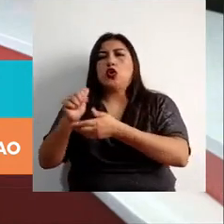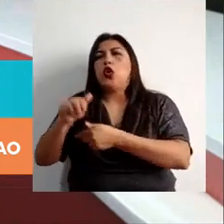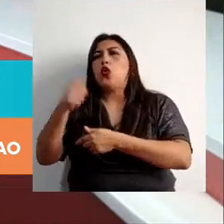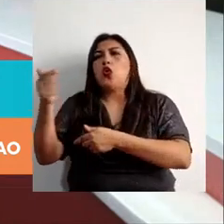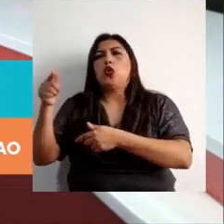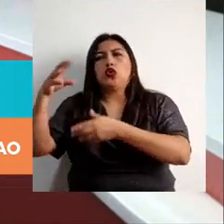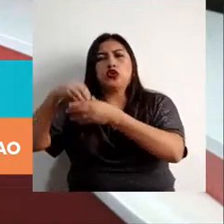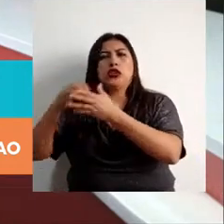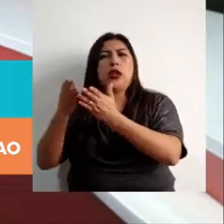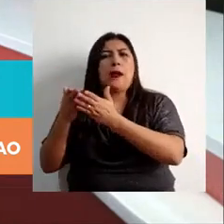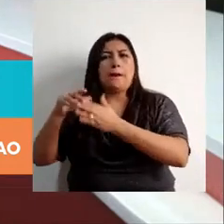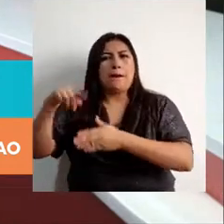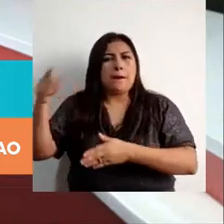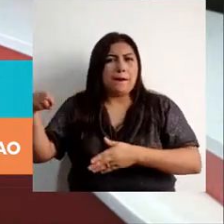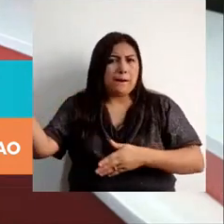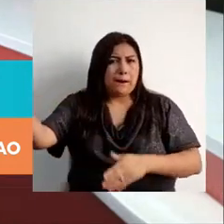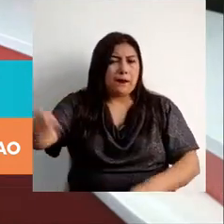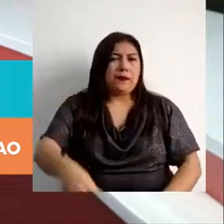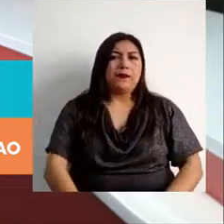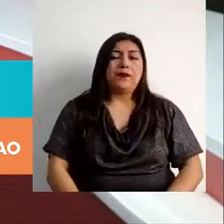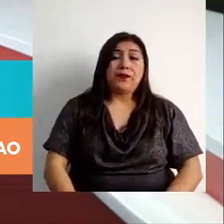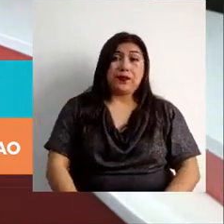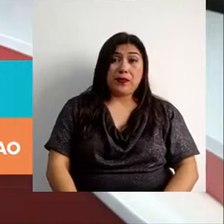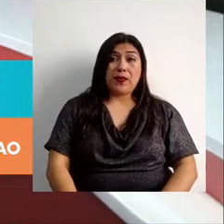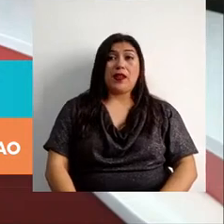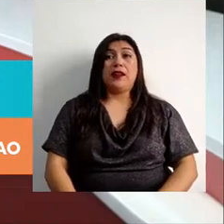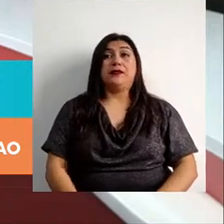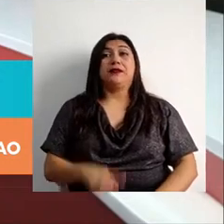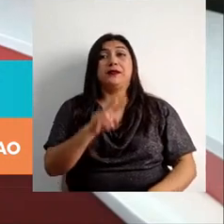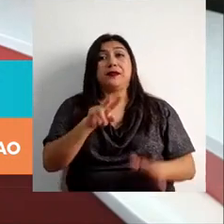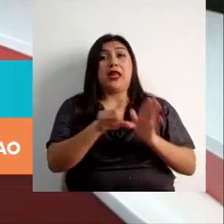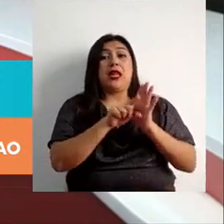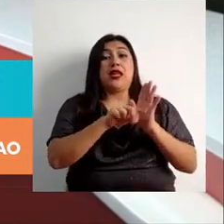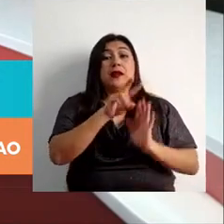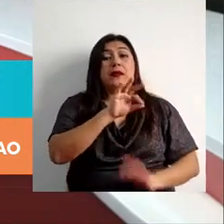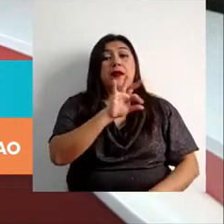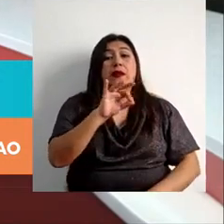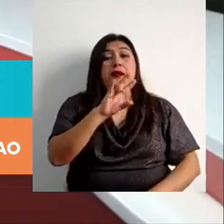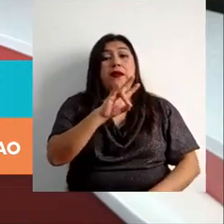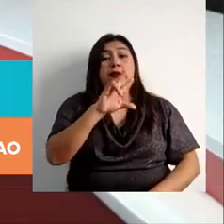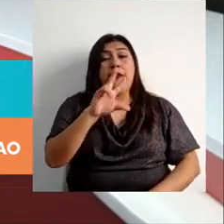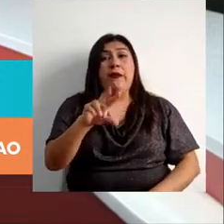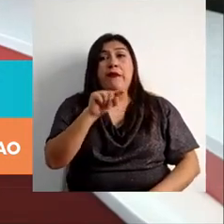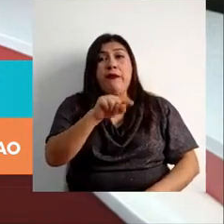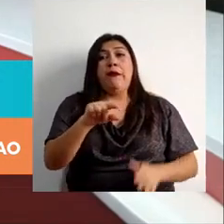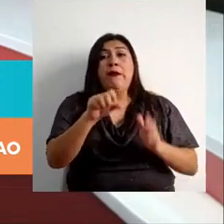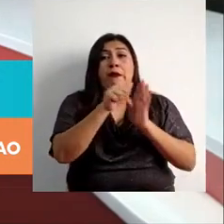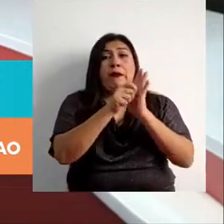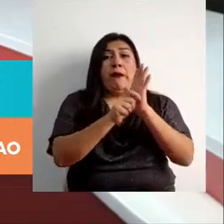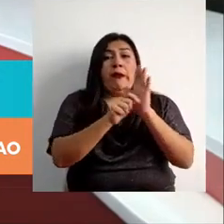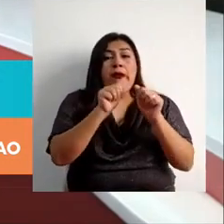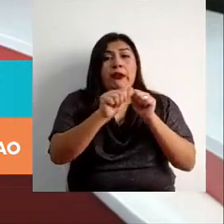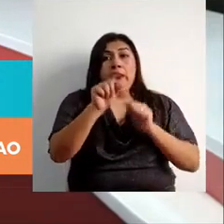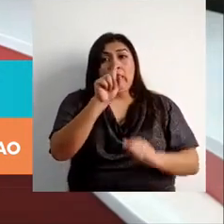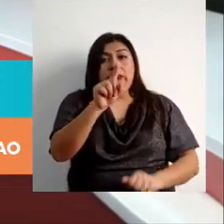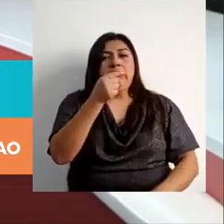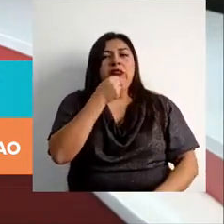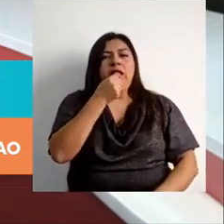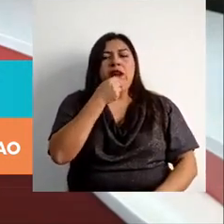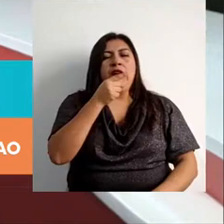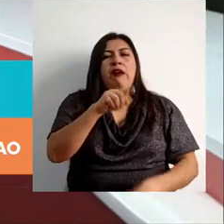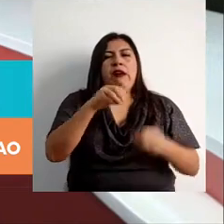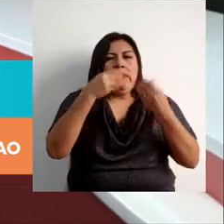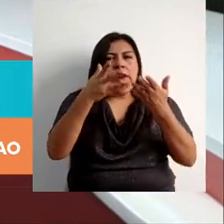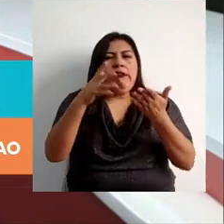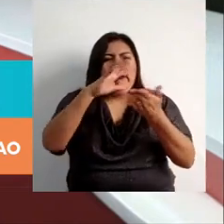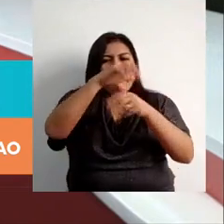¿no? Qué importante. Mira, tú la 29.973 en su artículo 1 dice que se da para establecer el marco legal